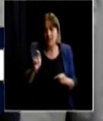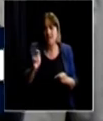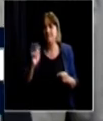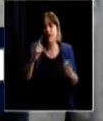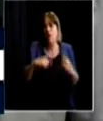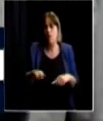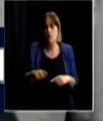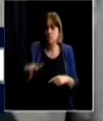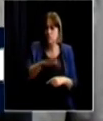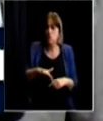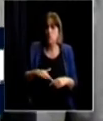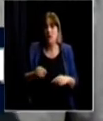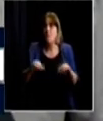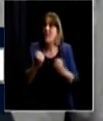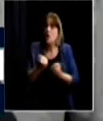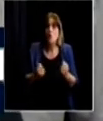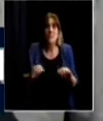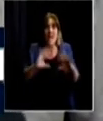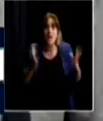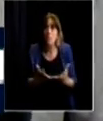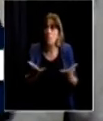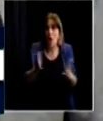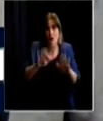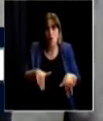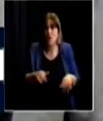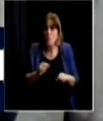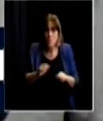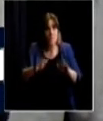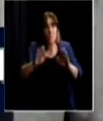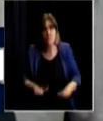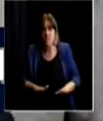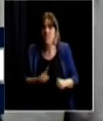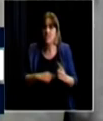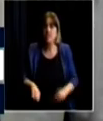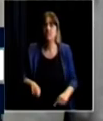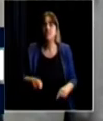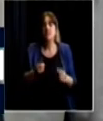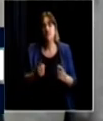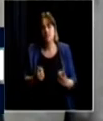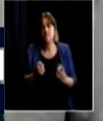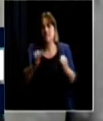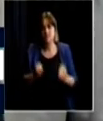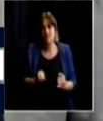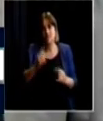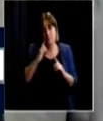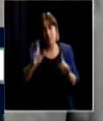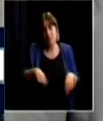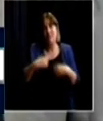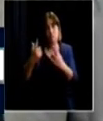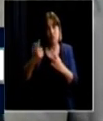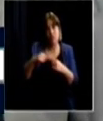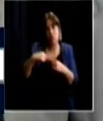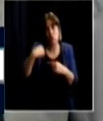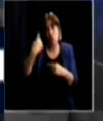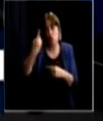compleja justamente porque la economía mundial se se enfrío y muchas de ellas dependen entre otras cosas del sector exportador el comercio